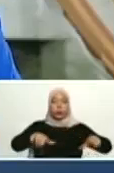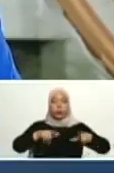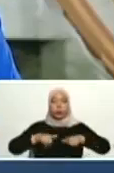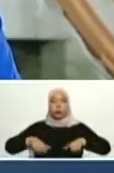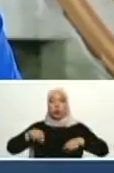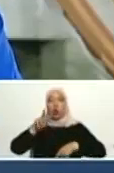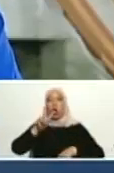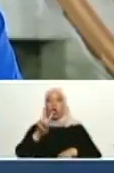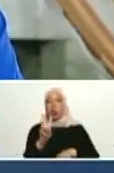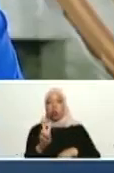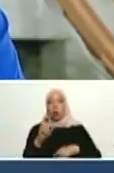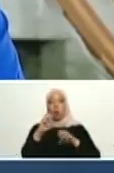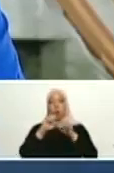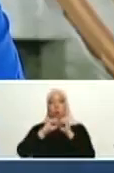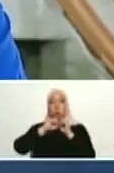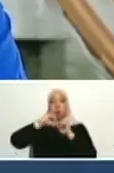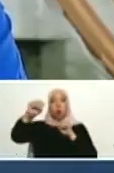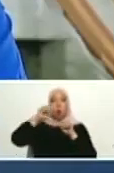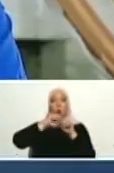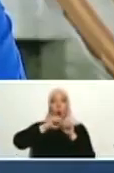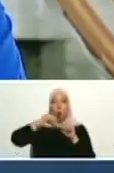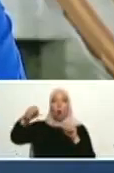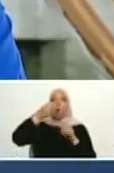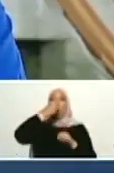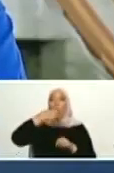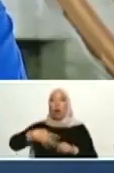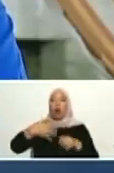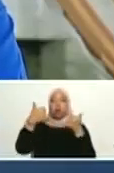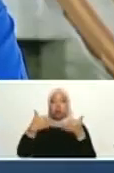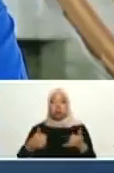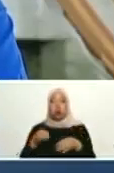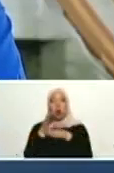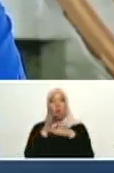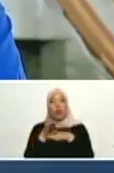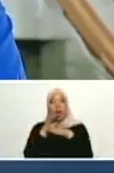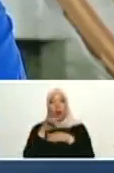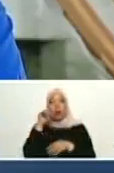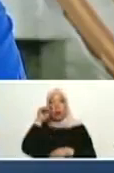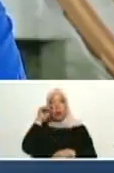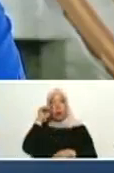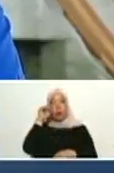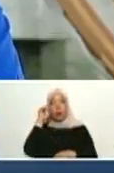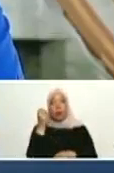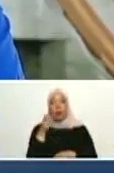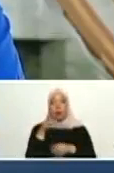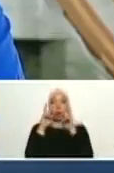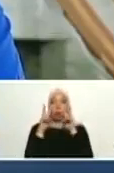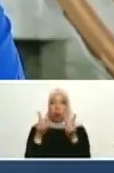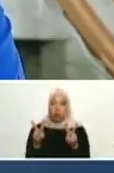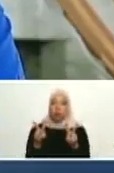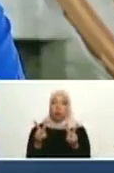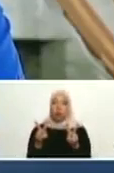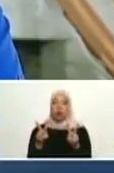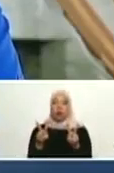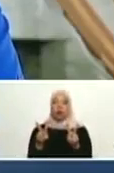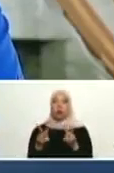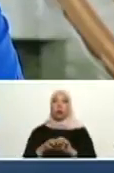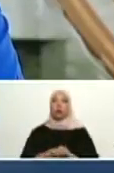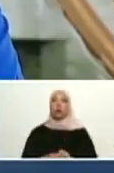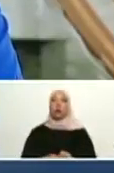cañones, en un muy buen estado de conservación que hemos podido apreciar.